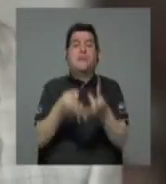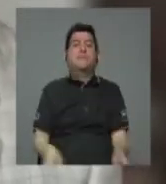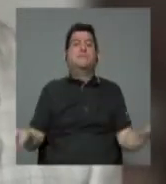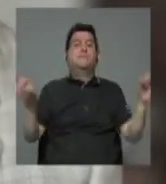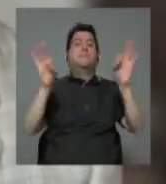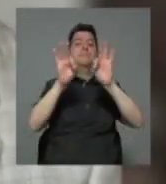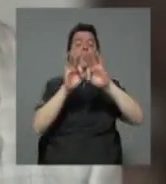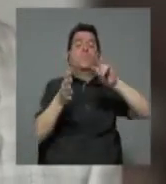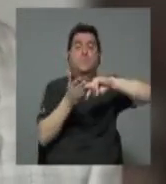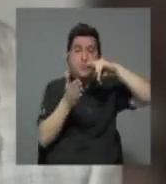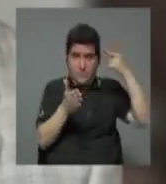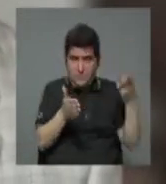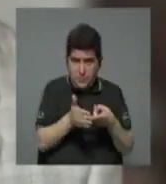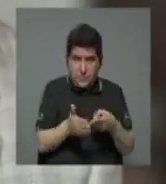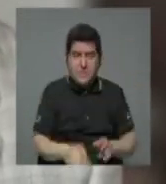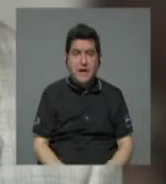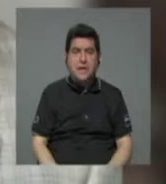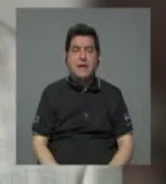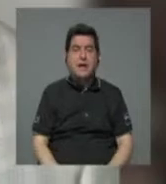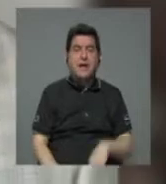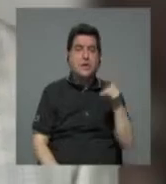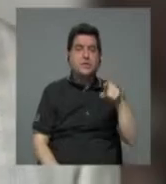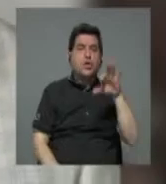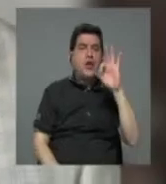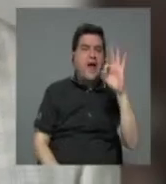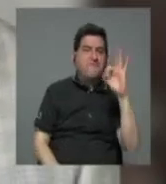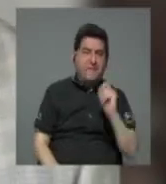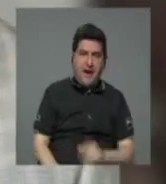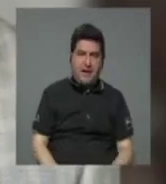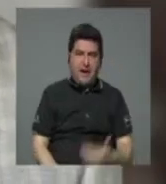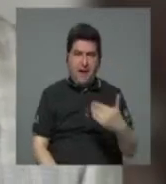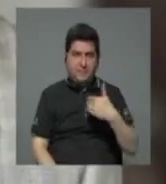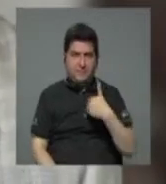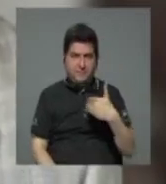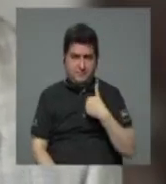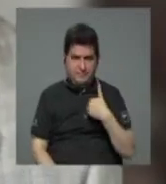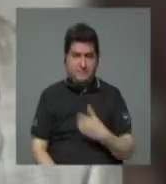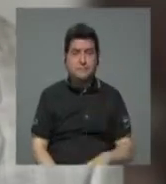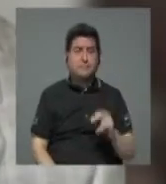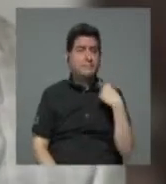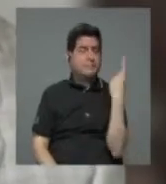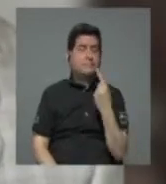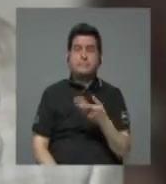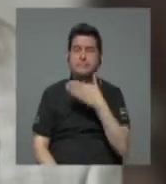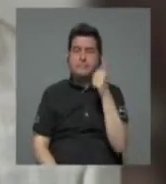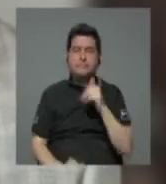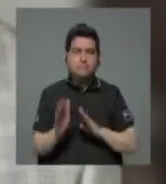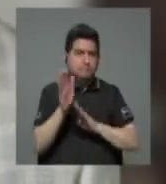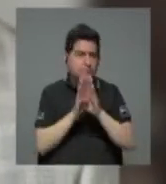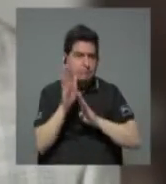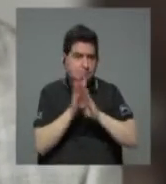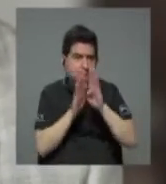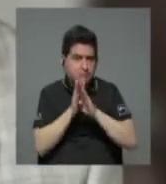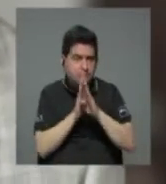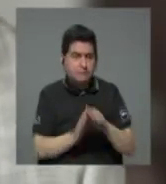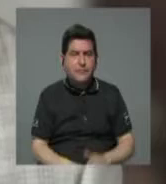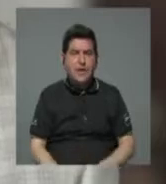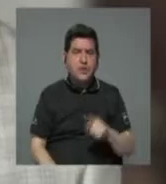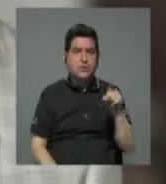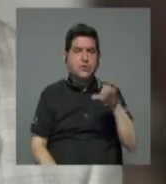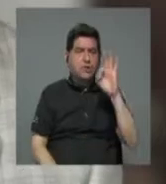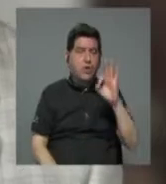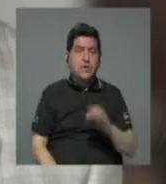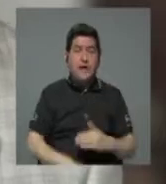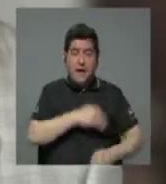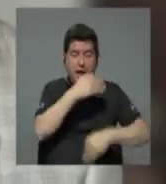porque representamos ser la zona franca que ha tenido no solo el mejor desempeño como zona franca en medio de